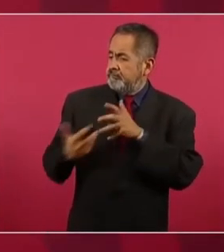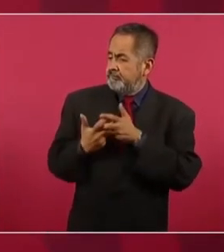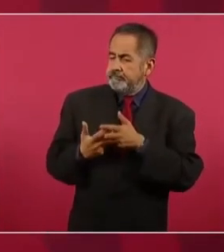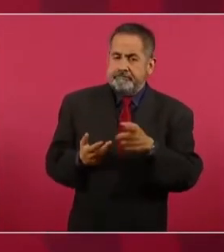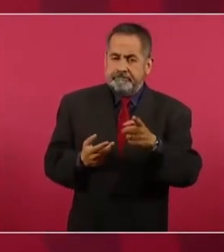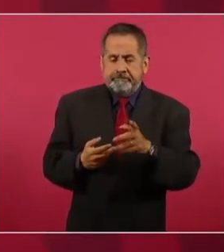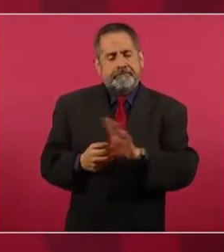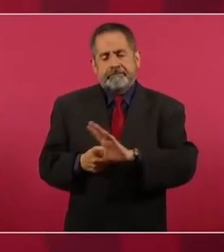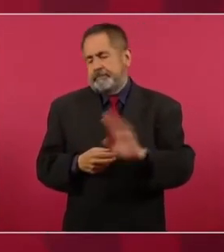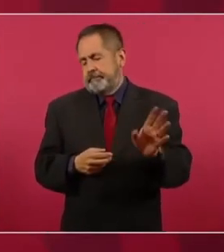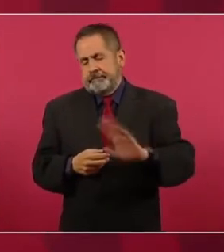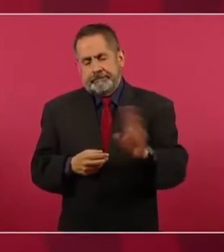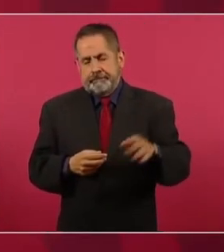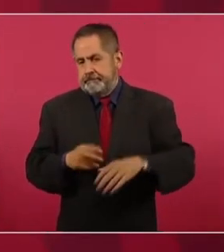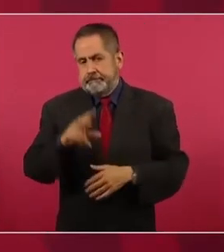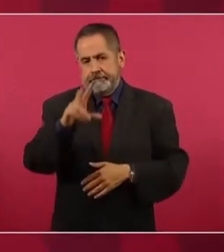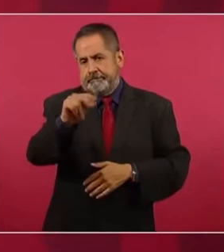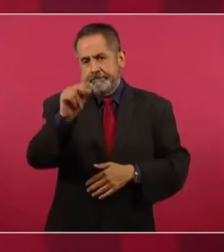Hay que